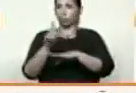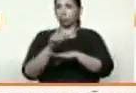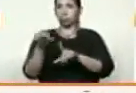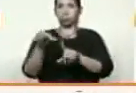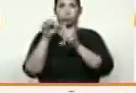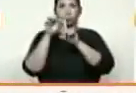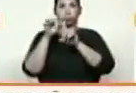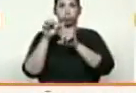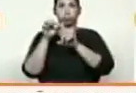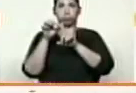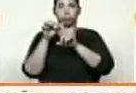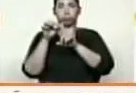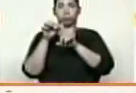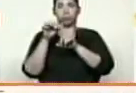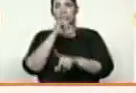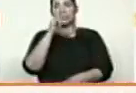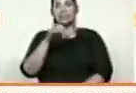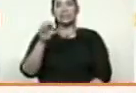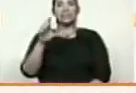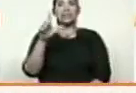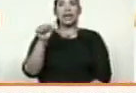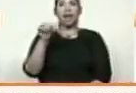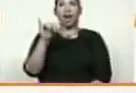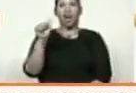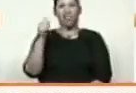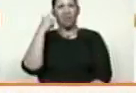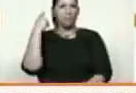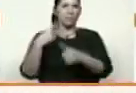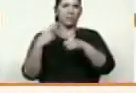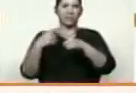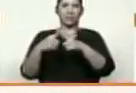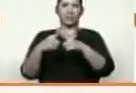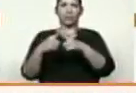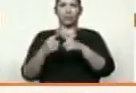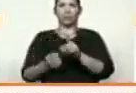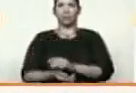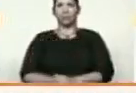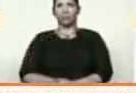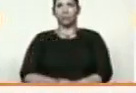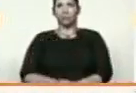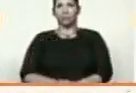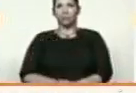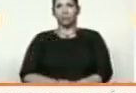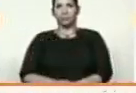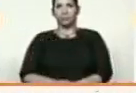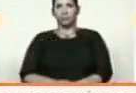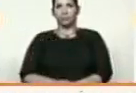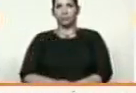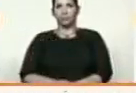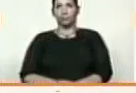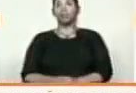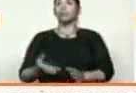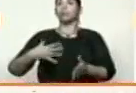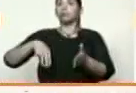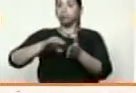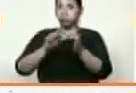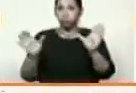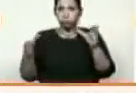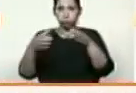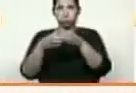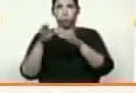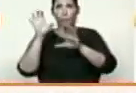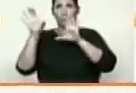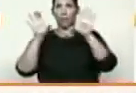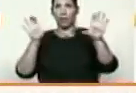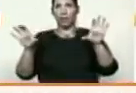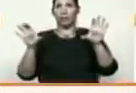el presidente Zelaya o el presidente Lugo, se reencontraron con los países que estaban